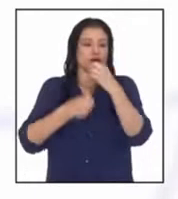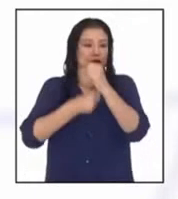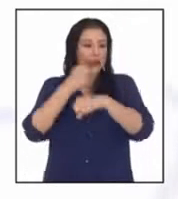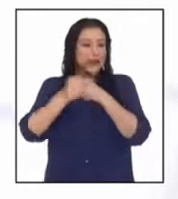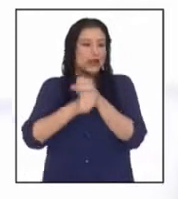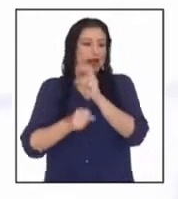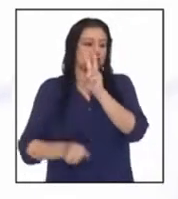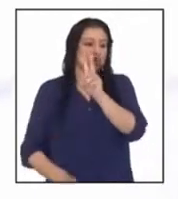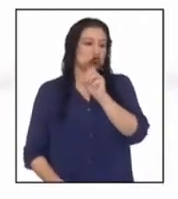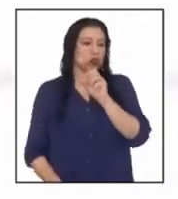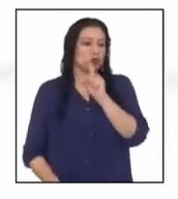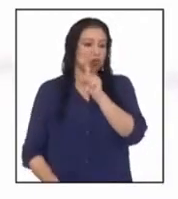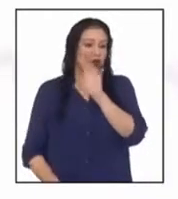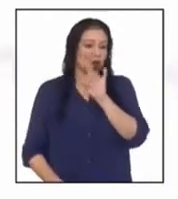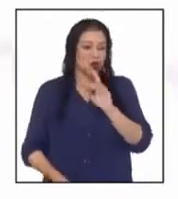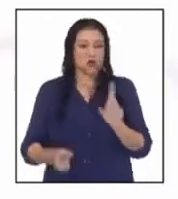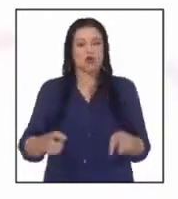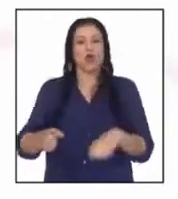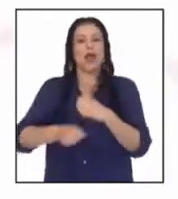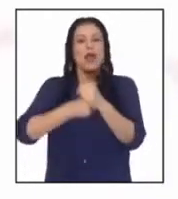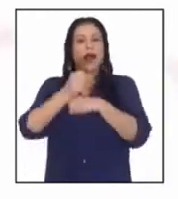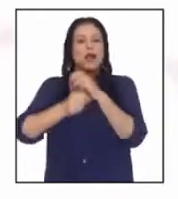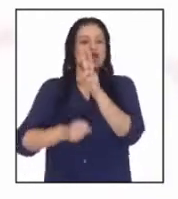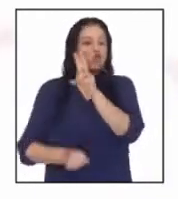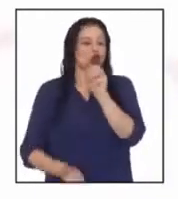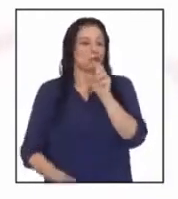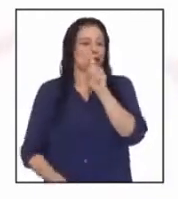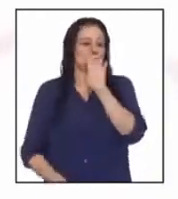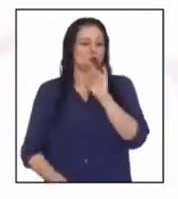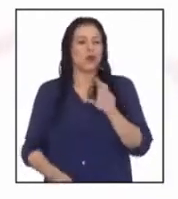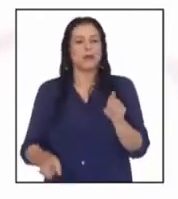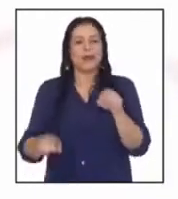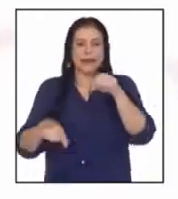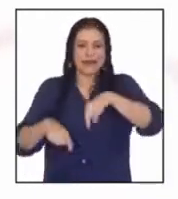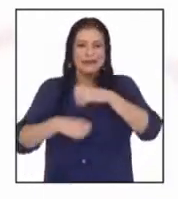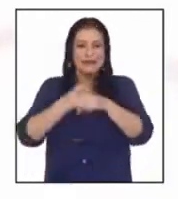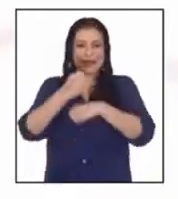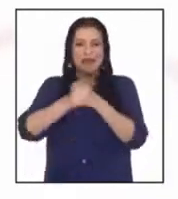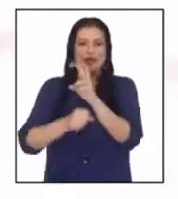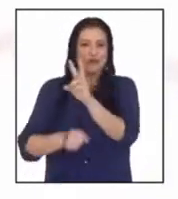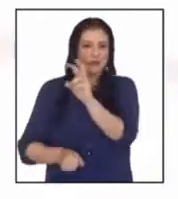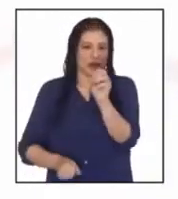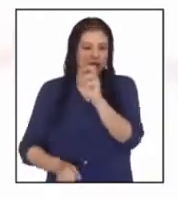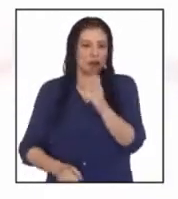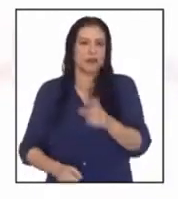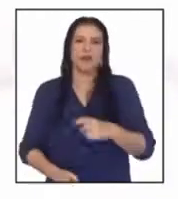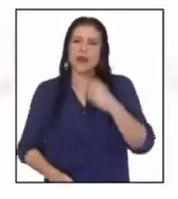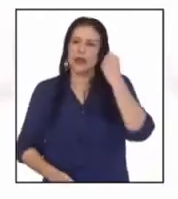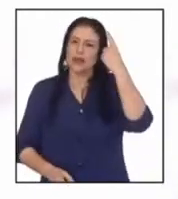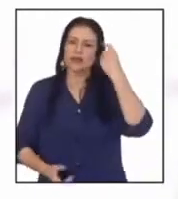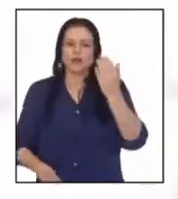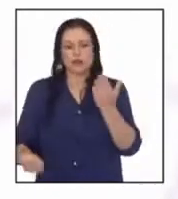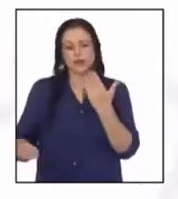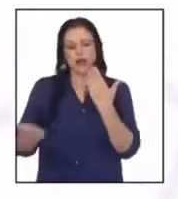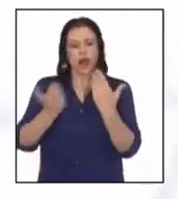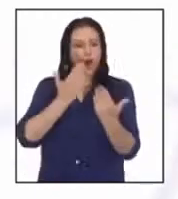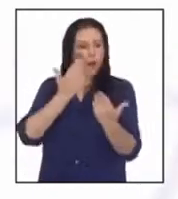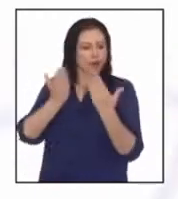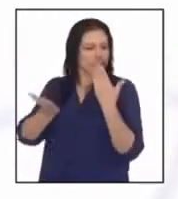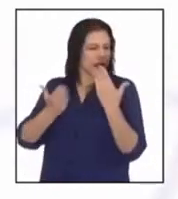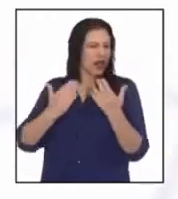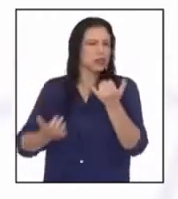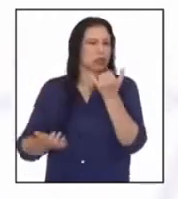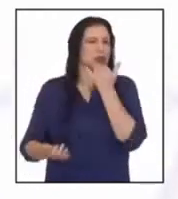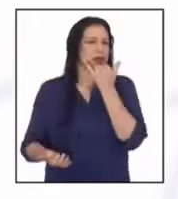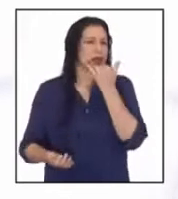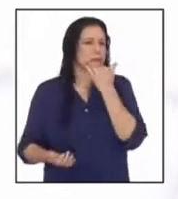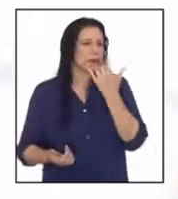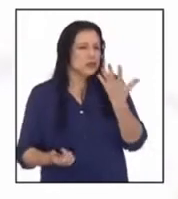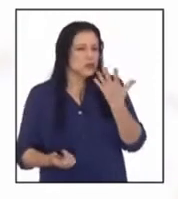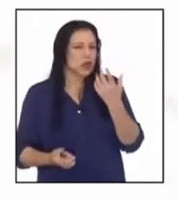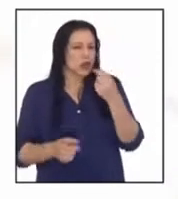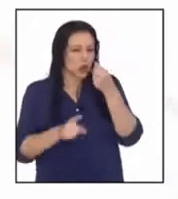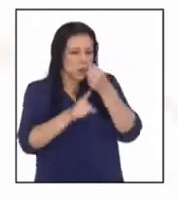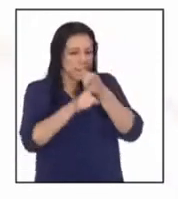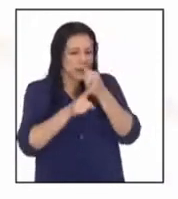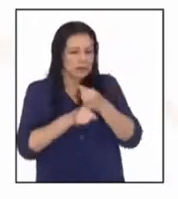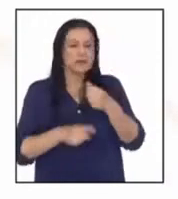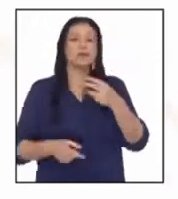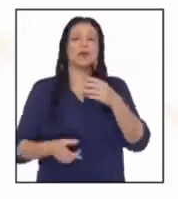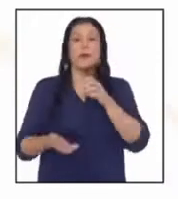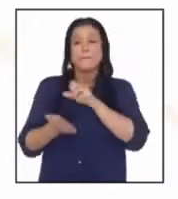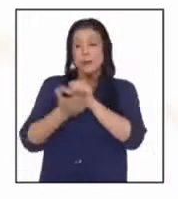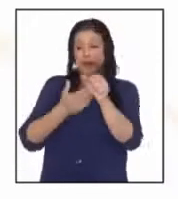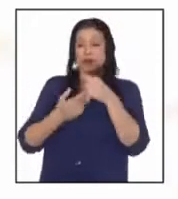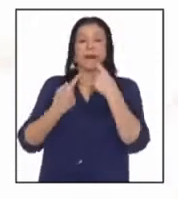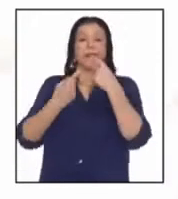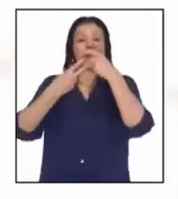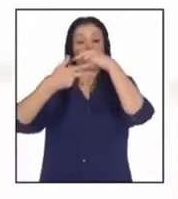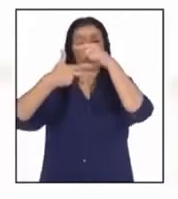años 2018, 2019 y 2020. Entiendo que se está haciendo una comparación entre lo que sucedió durante un mismo mes,